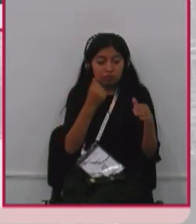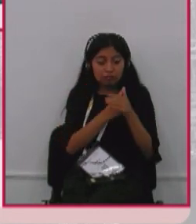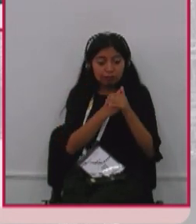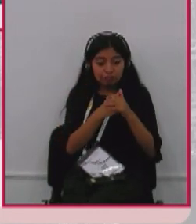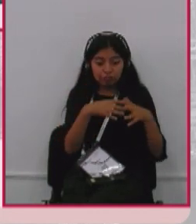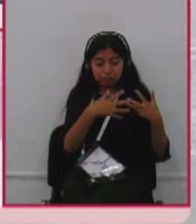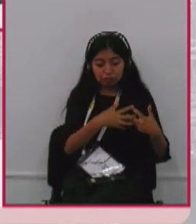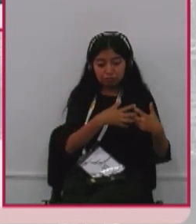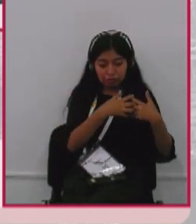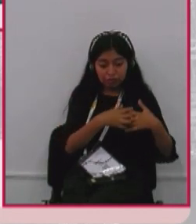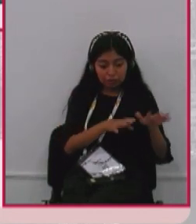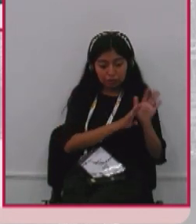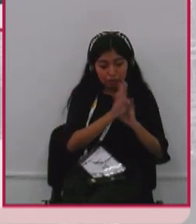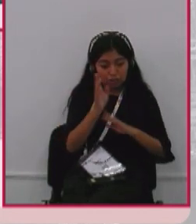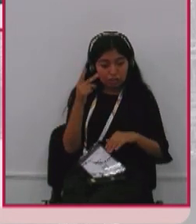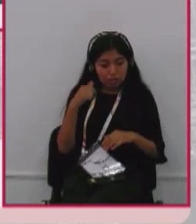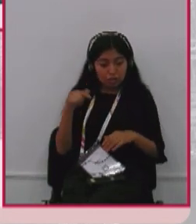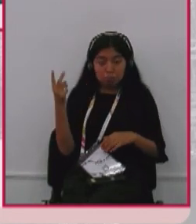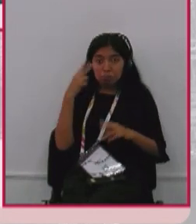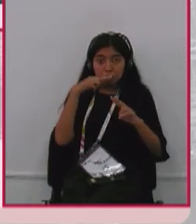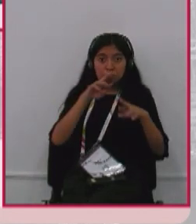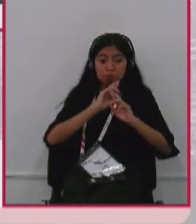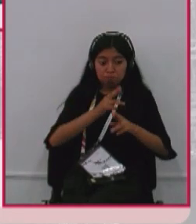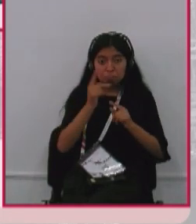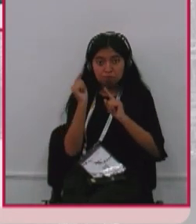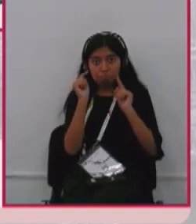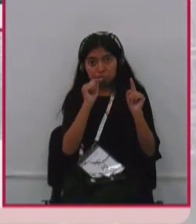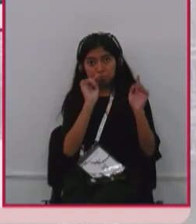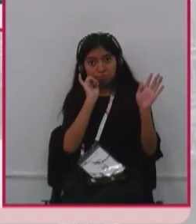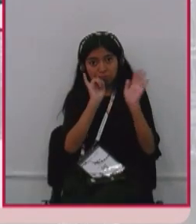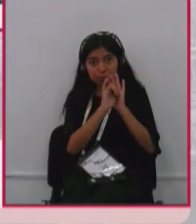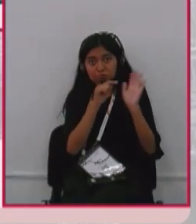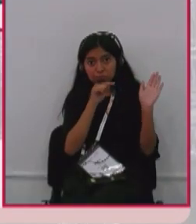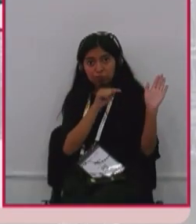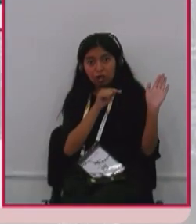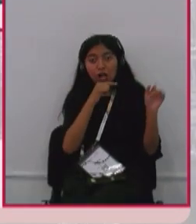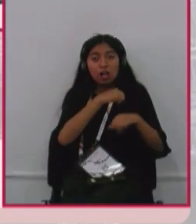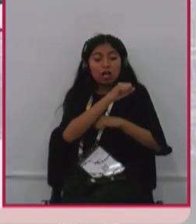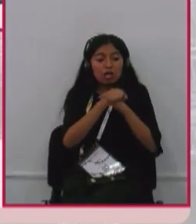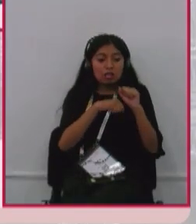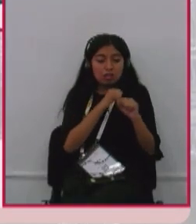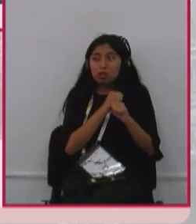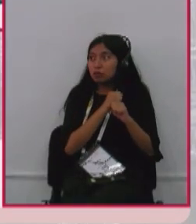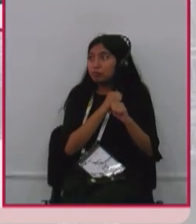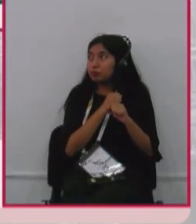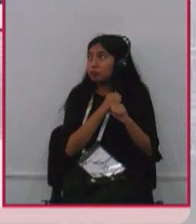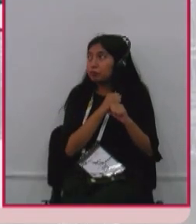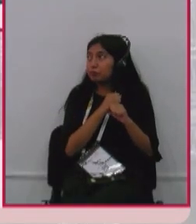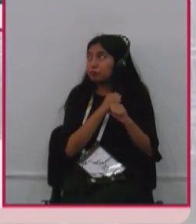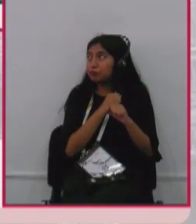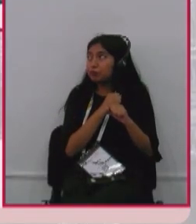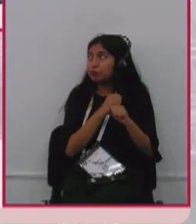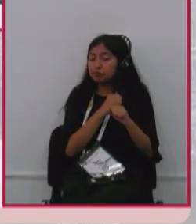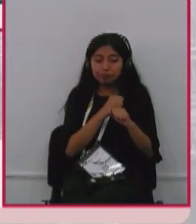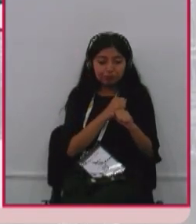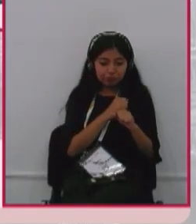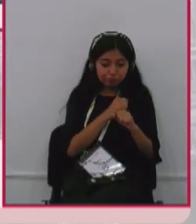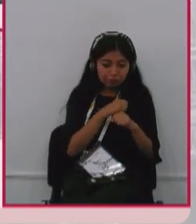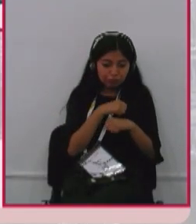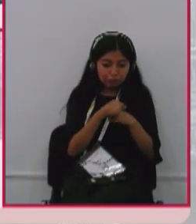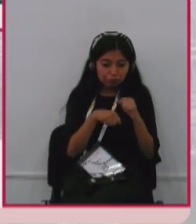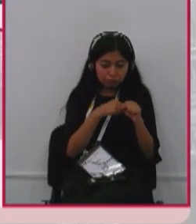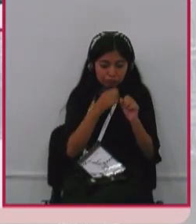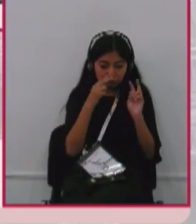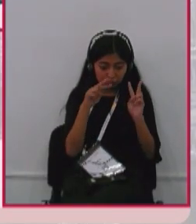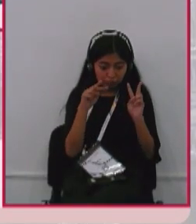compañías mineras. Aquí está el resultado ya de este año, un poquito del año pasado y este año acumulado, donde podemos